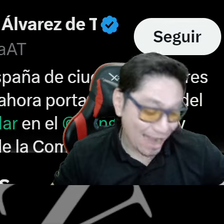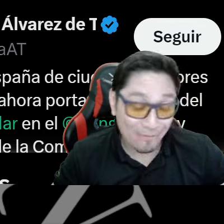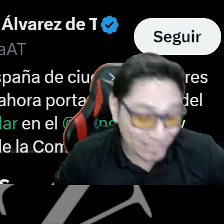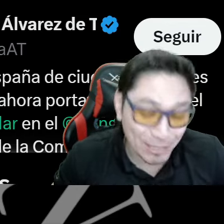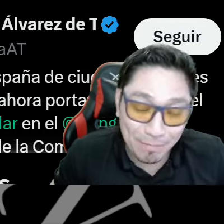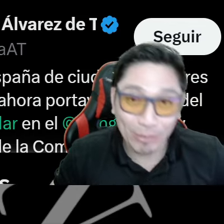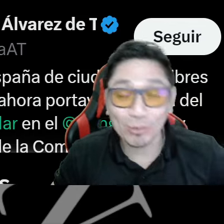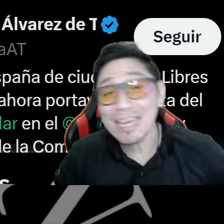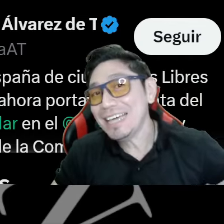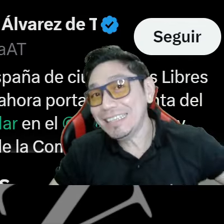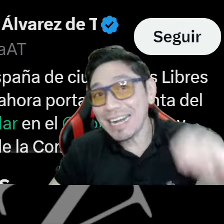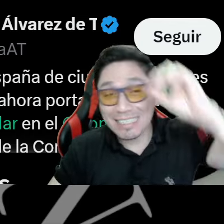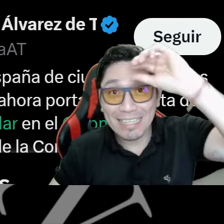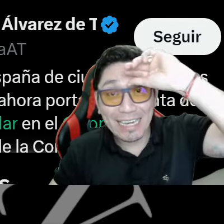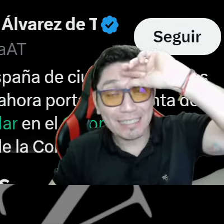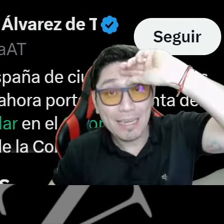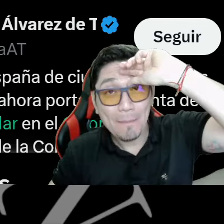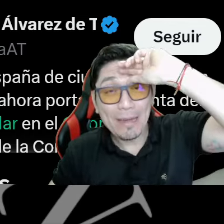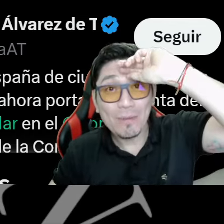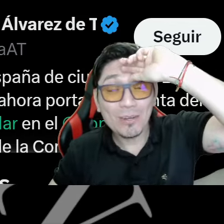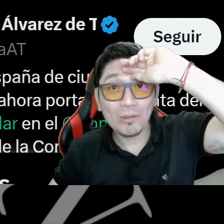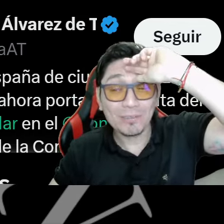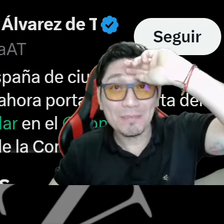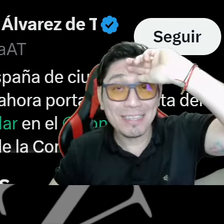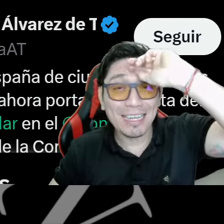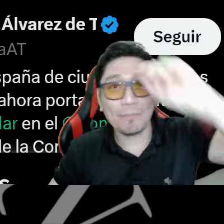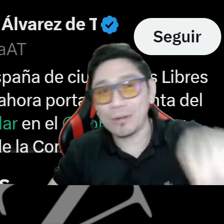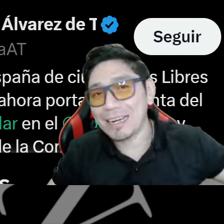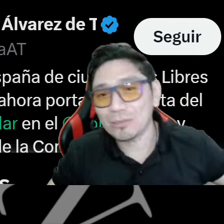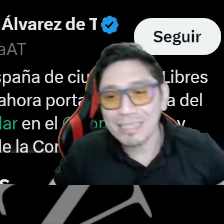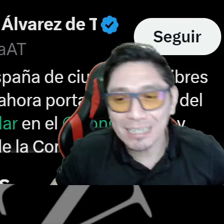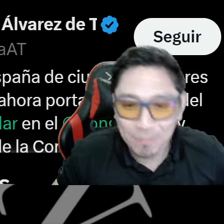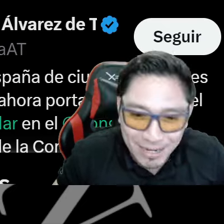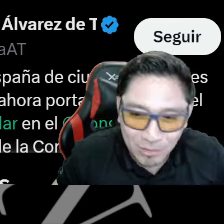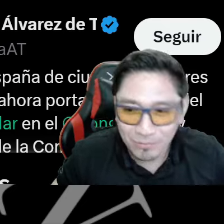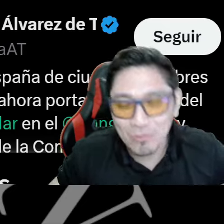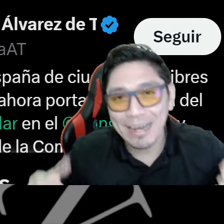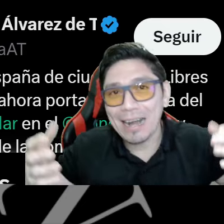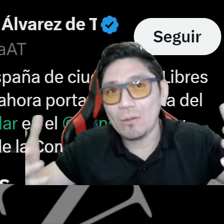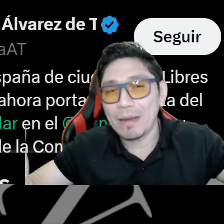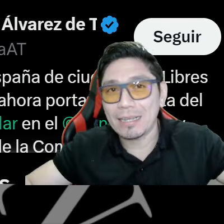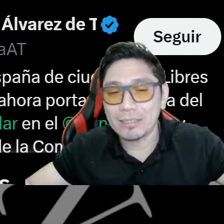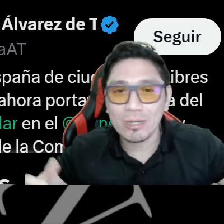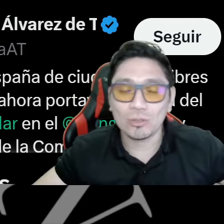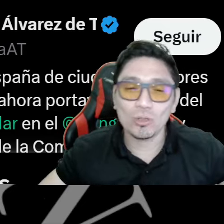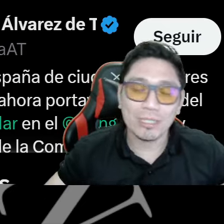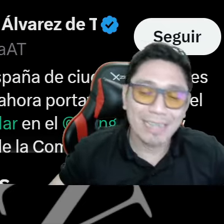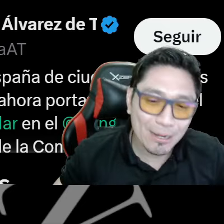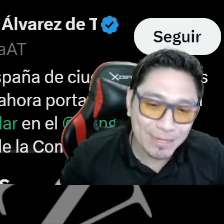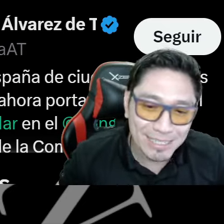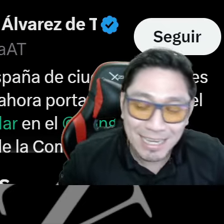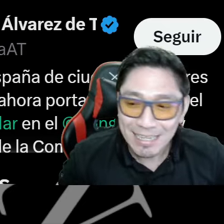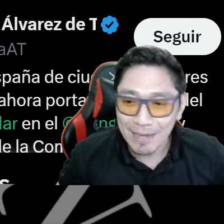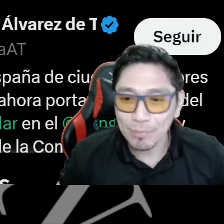la al festival perdón de las ideas pero vino invitada por Ricardo Salinas pliego fue un regalo para la señora sochil